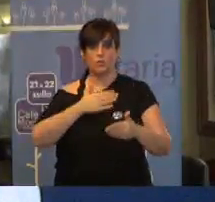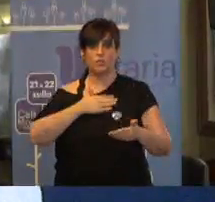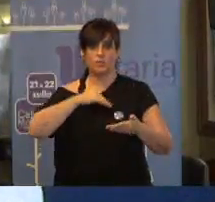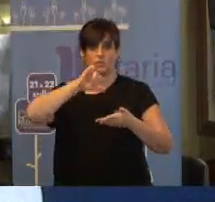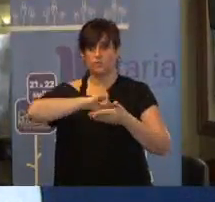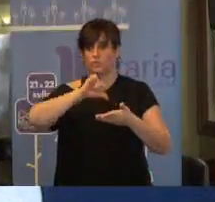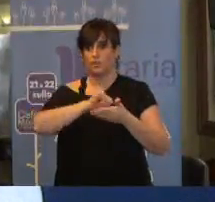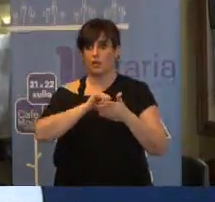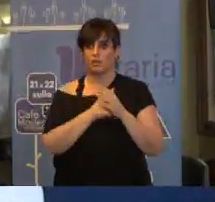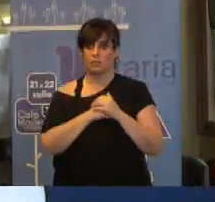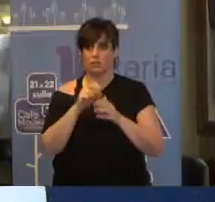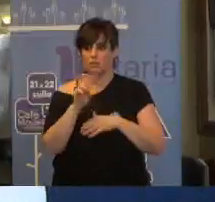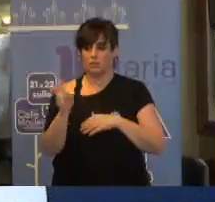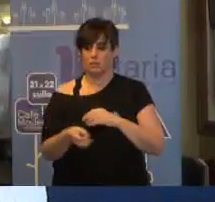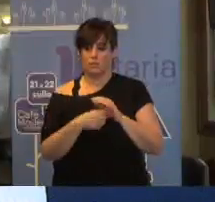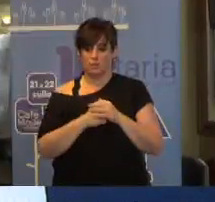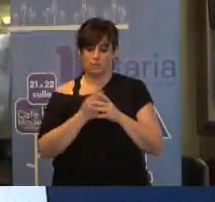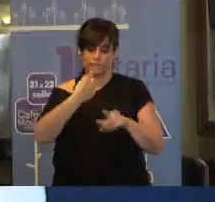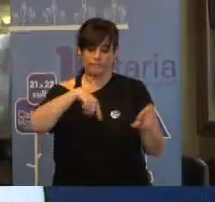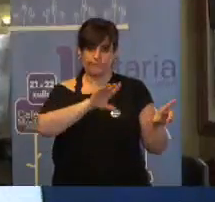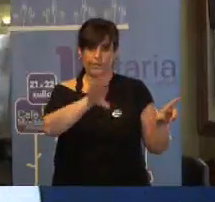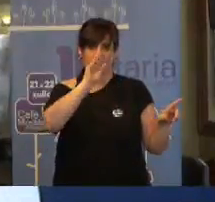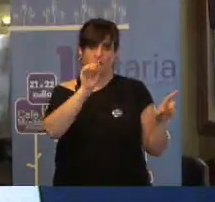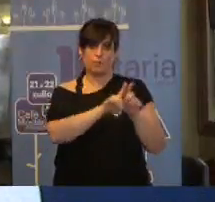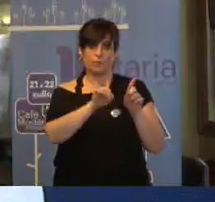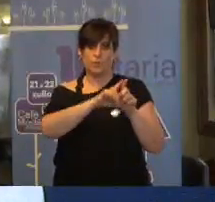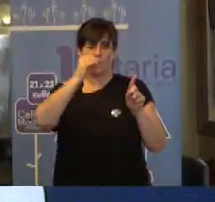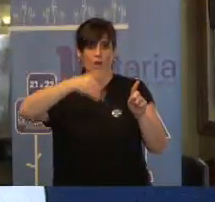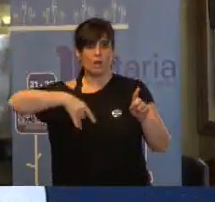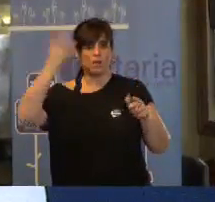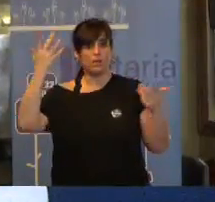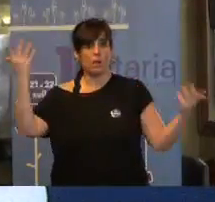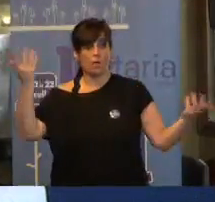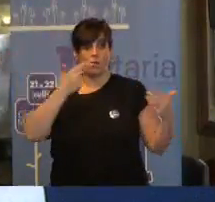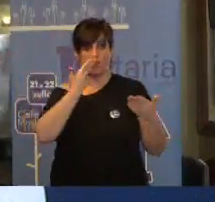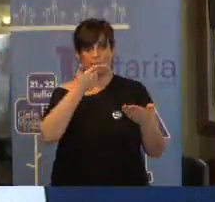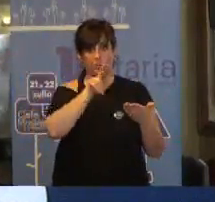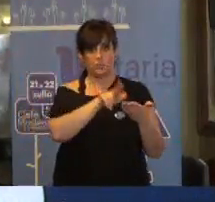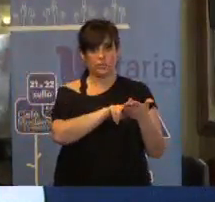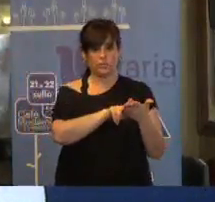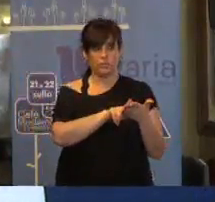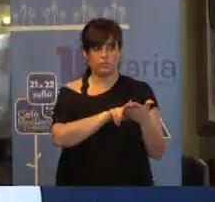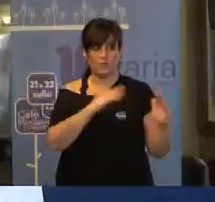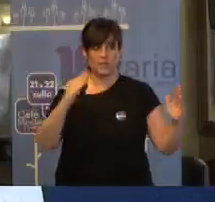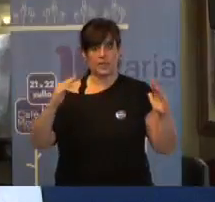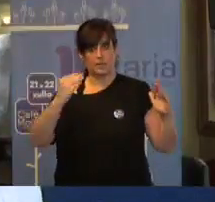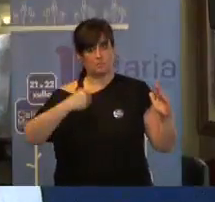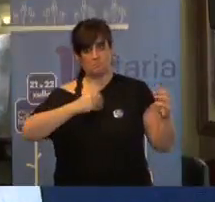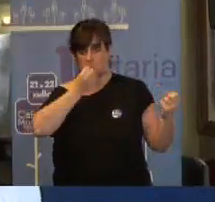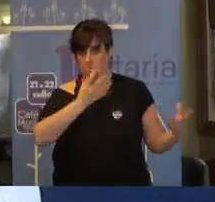en Pontevedra é sobre a base dunha idea propagandística, sobre unha serie de estereotipos que no seu momento estivo ben,